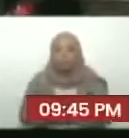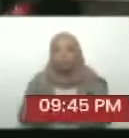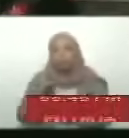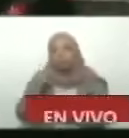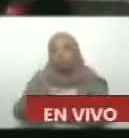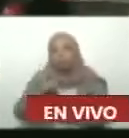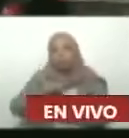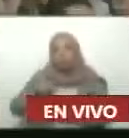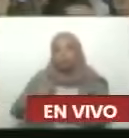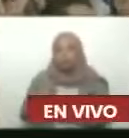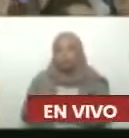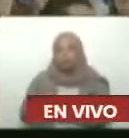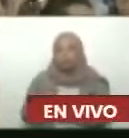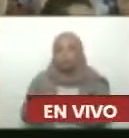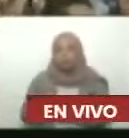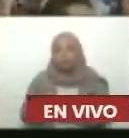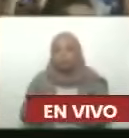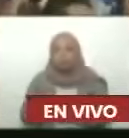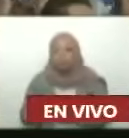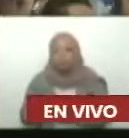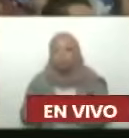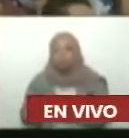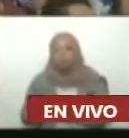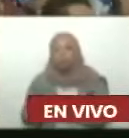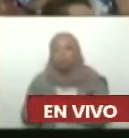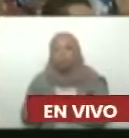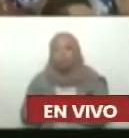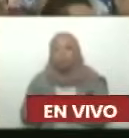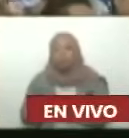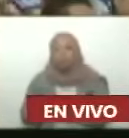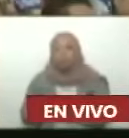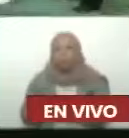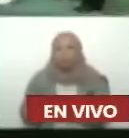Nunca una cosa, muchachos.